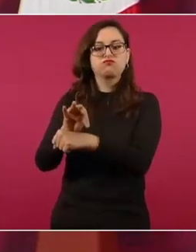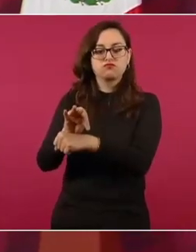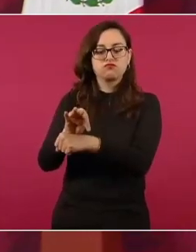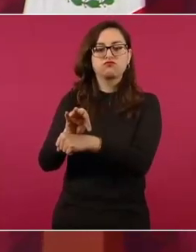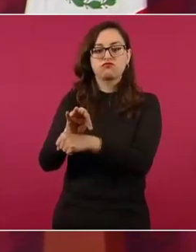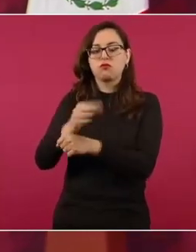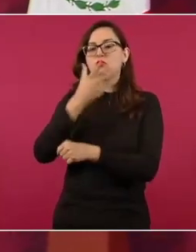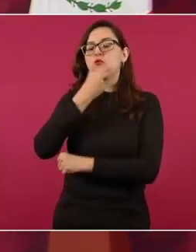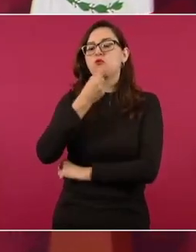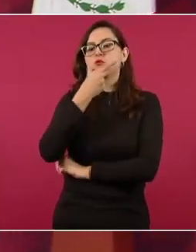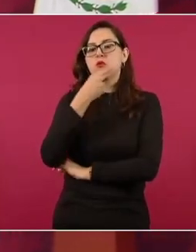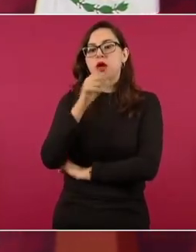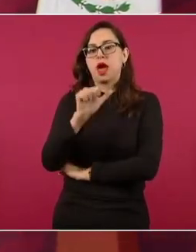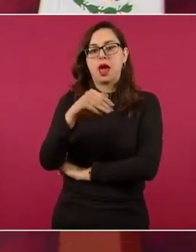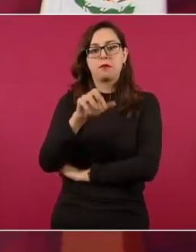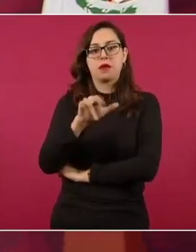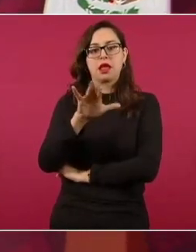Américo Villarreal,